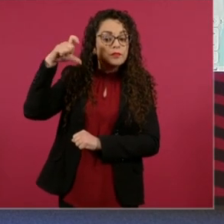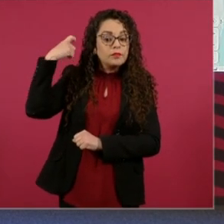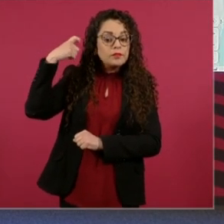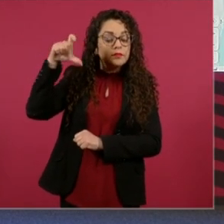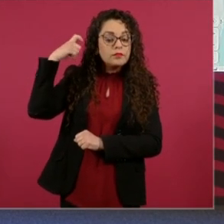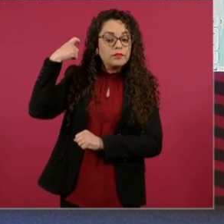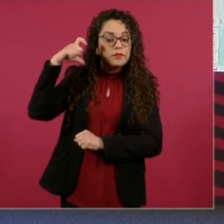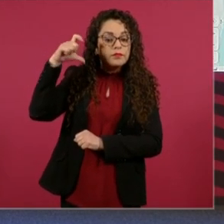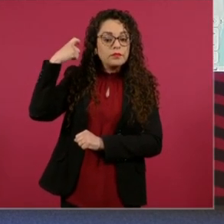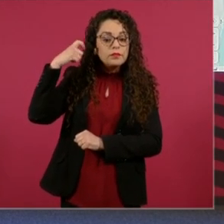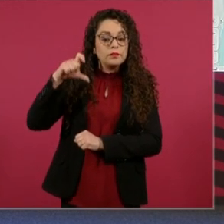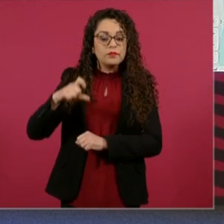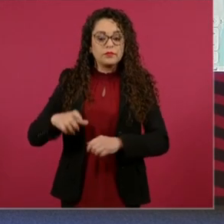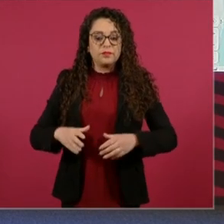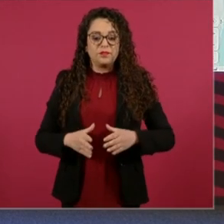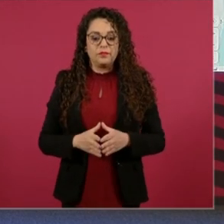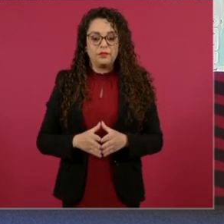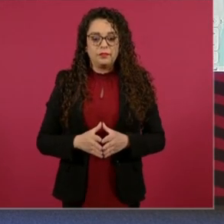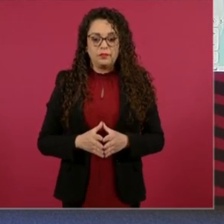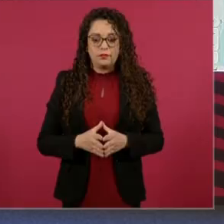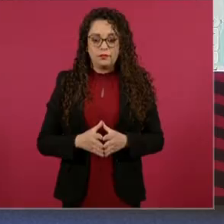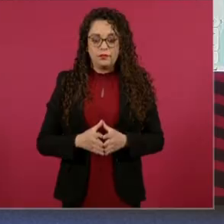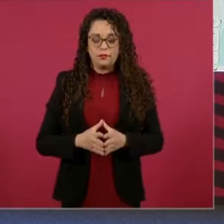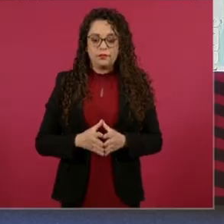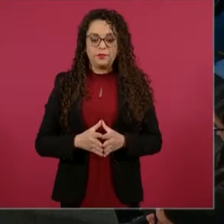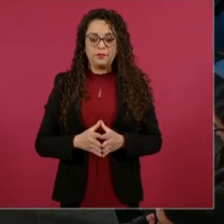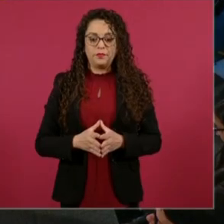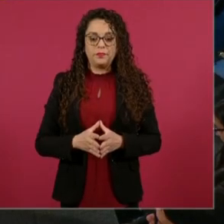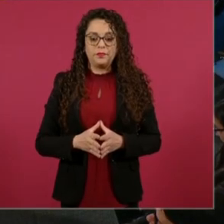por acá debe estar Querétaro, ¿no?